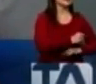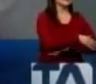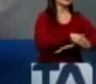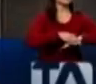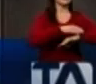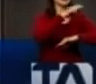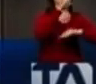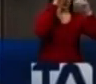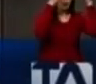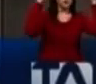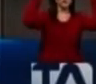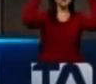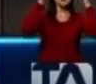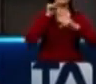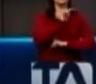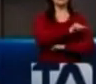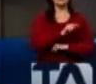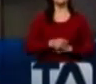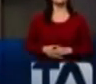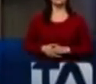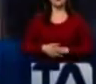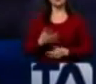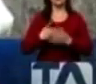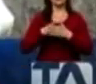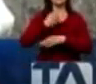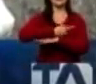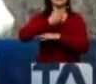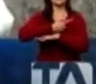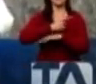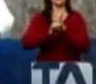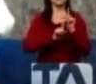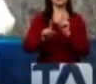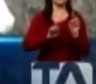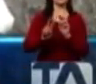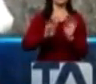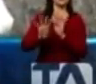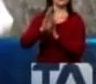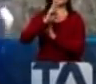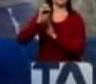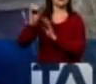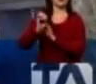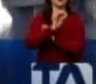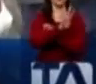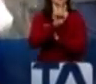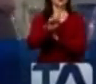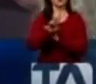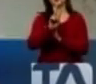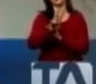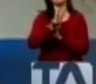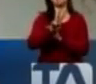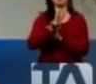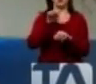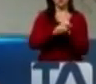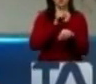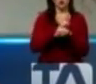ubicado en La Colón. En este centro se realizan 600 atenciones diarias con 42 médicos. médicos entre especialistas, médicos generales y